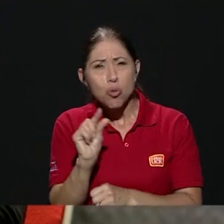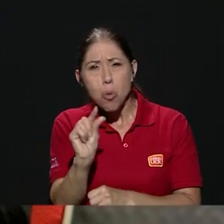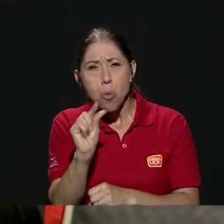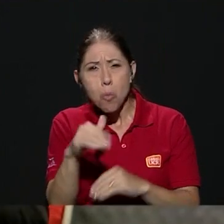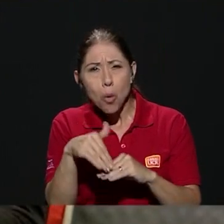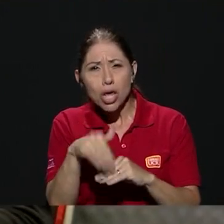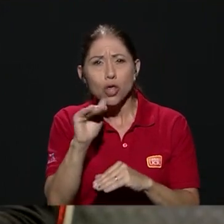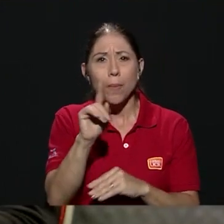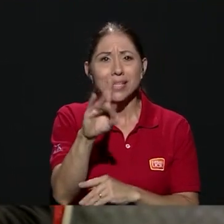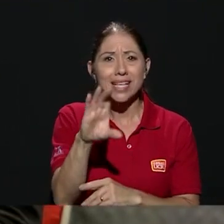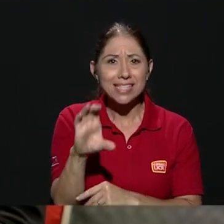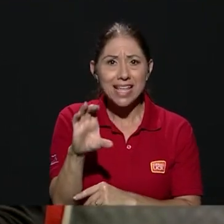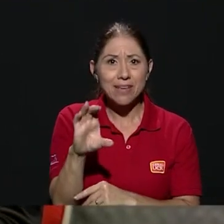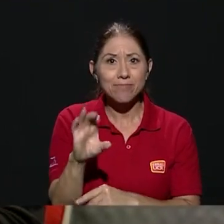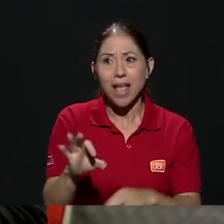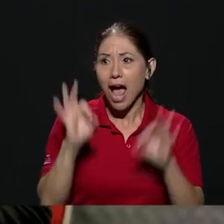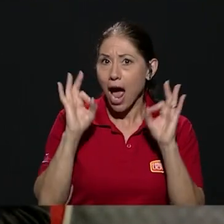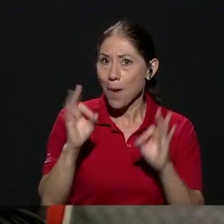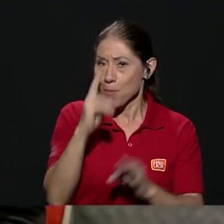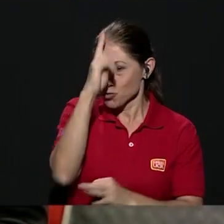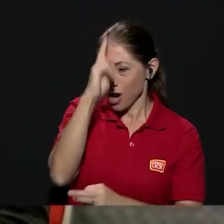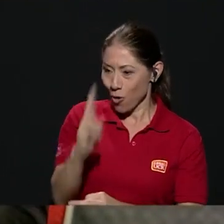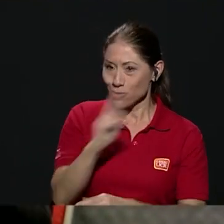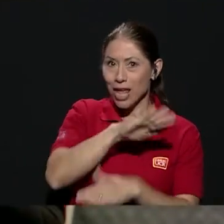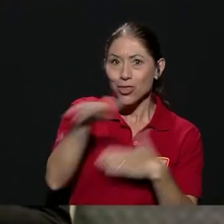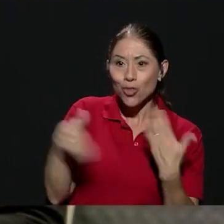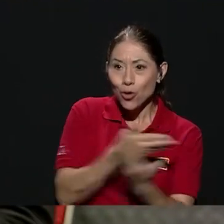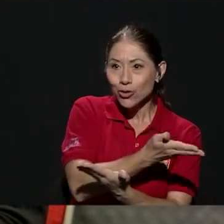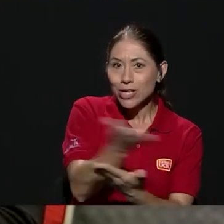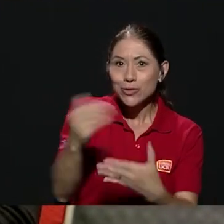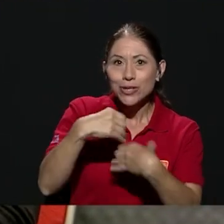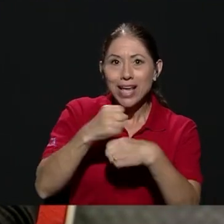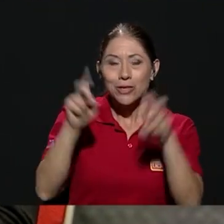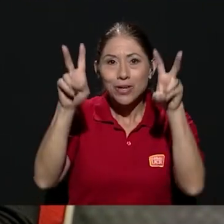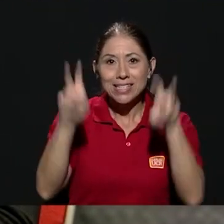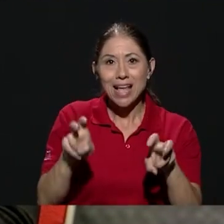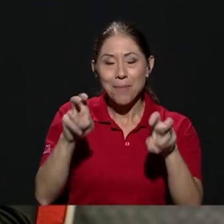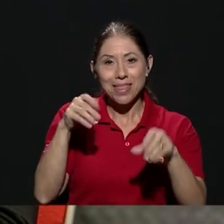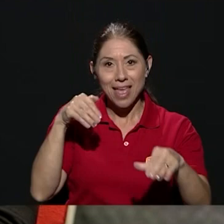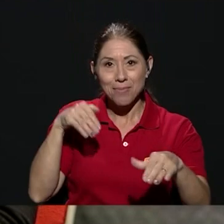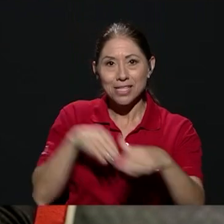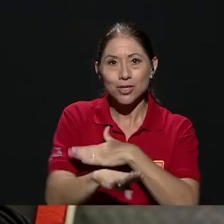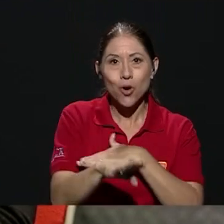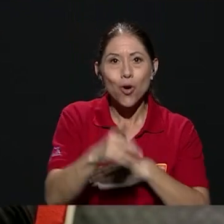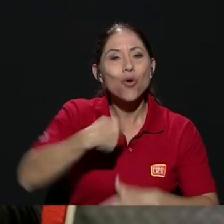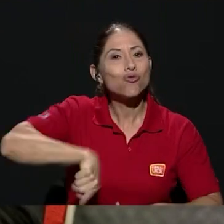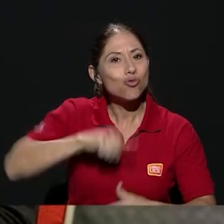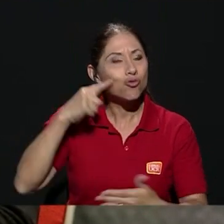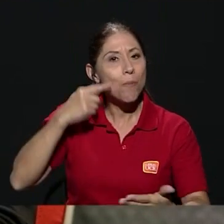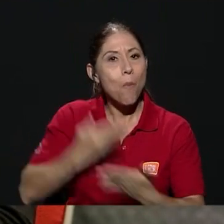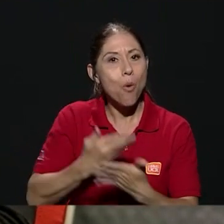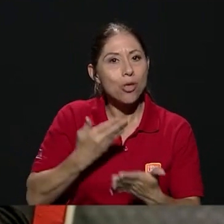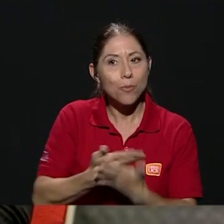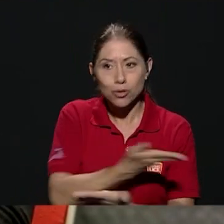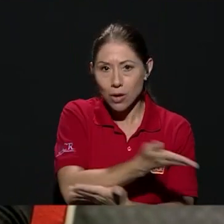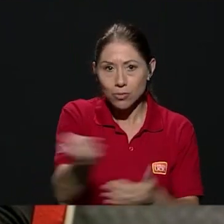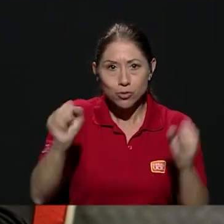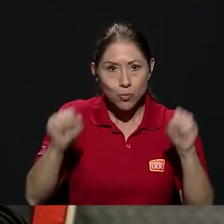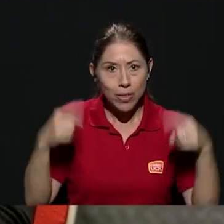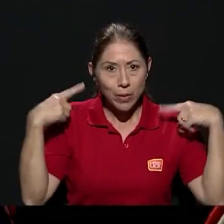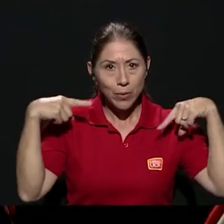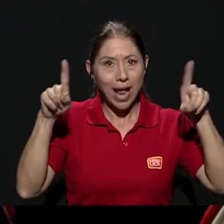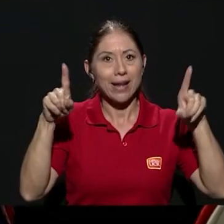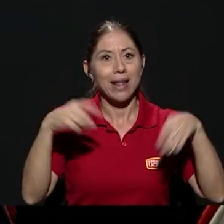100. A mucha honra, todos han hecho el examen de admisión y con eso hemos demostrado pues que los muchachos pueden